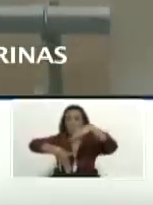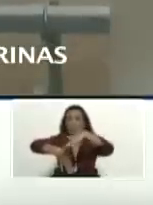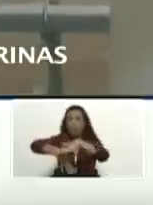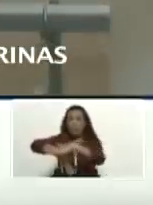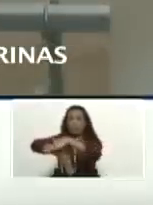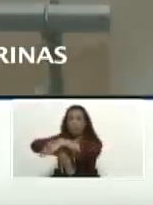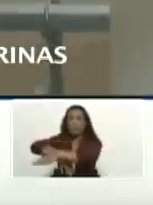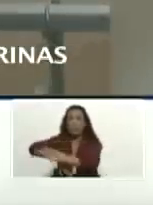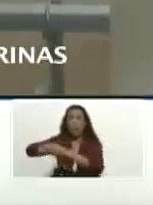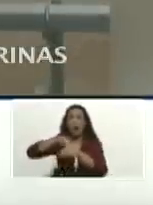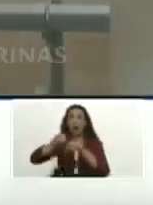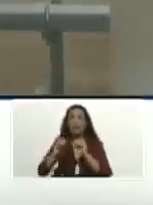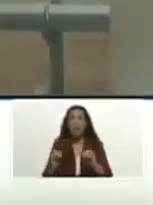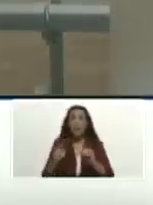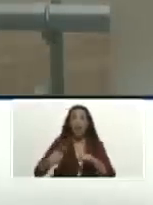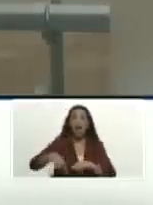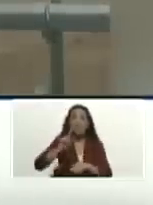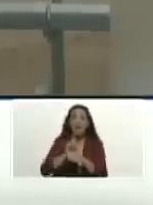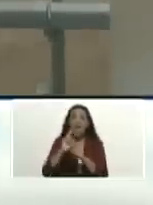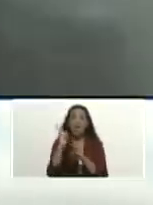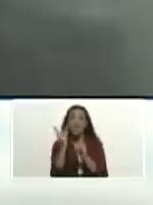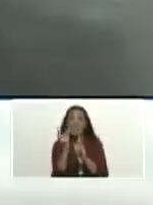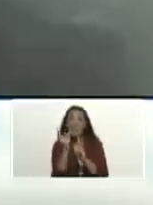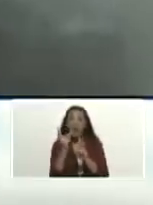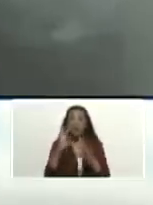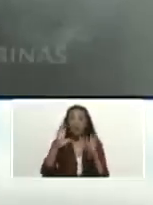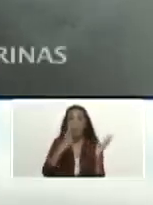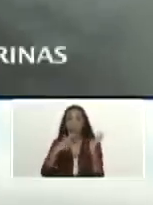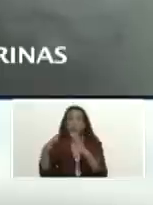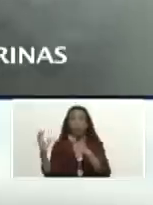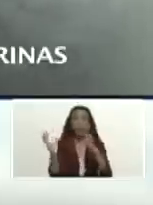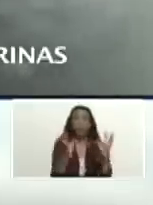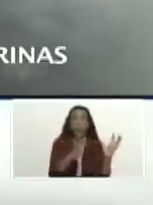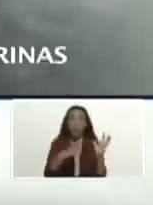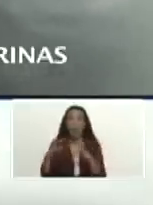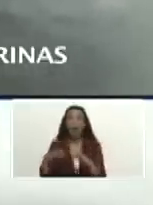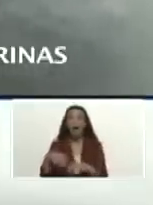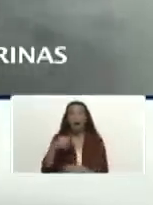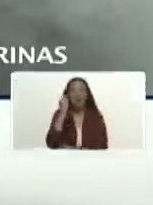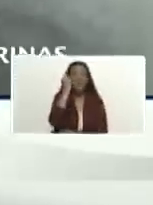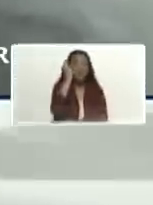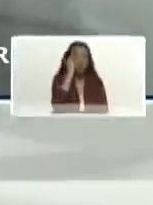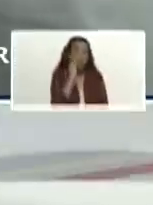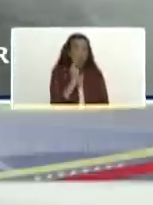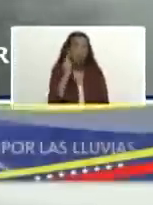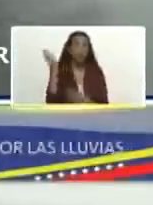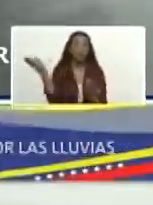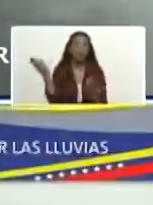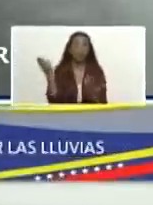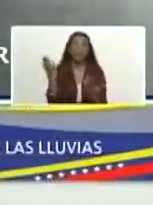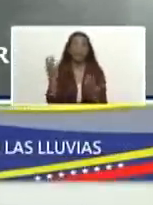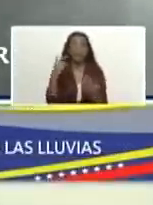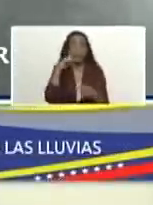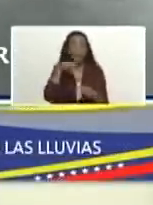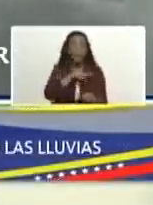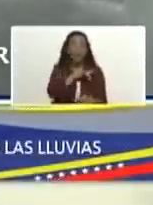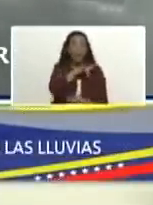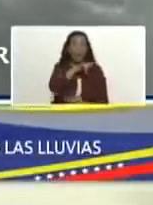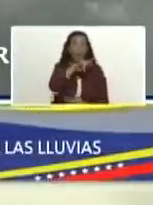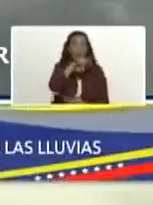Ya viene entrando la segunda onda tropical a esta hora por el oriente del país. Cuando venía en el vuelo,